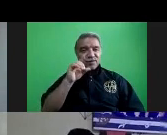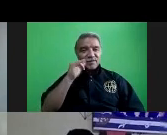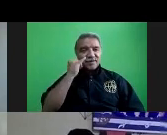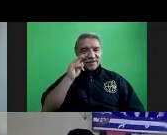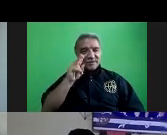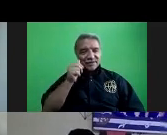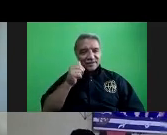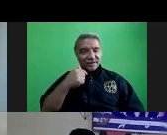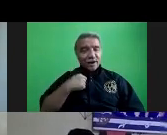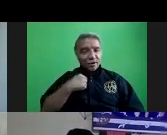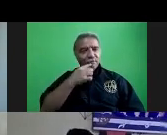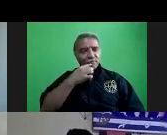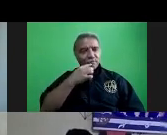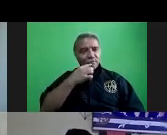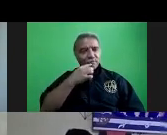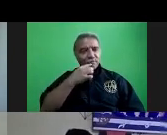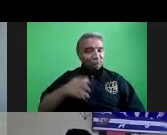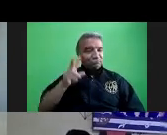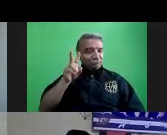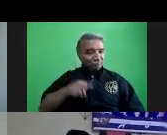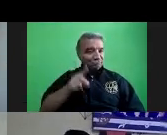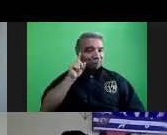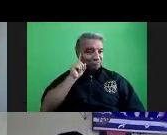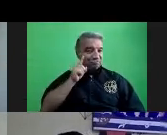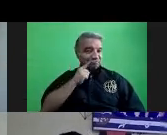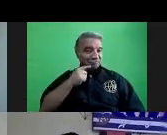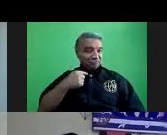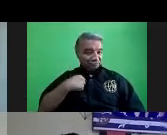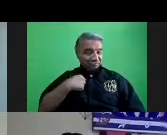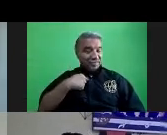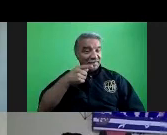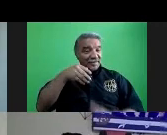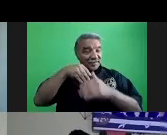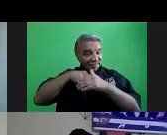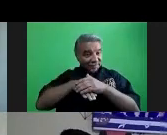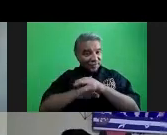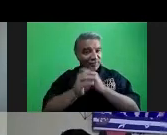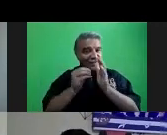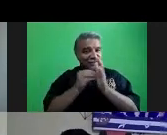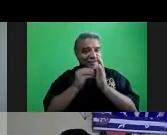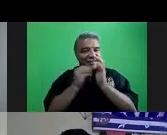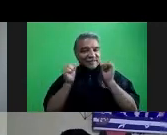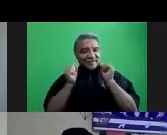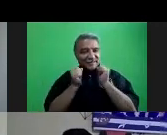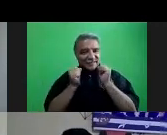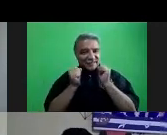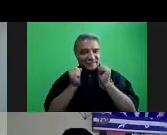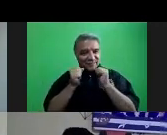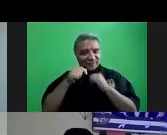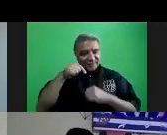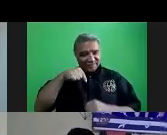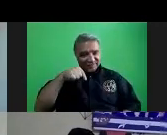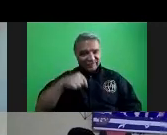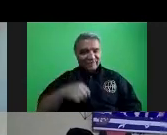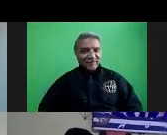de León Oliva. Estamos presentes. Soy una persona con discapacidad